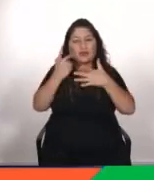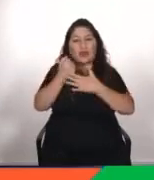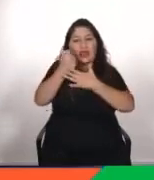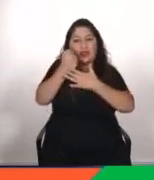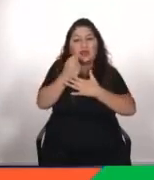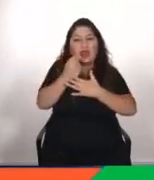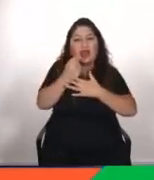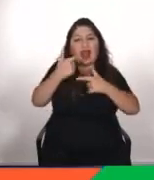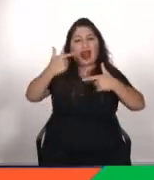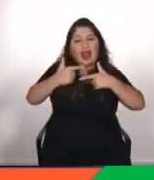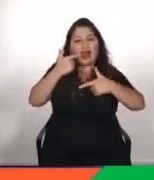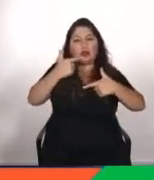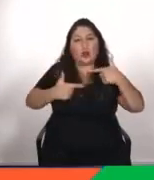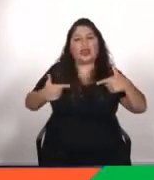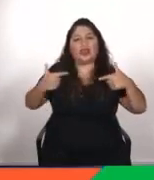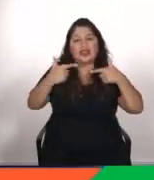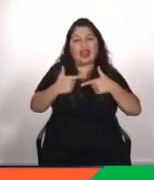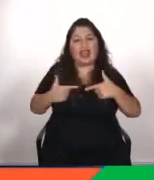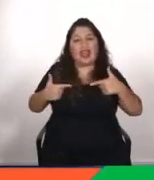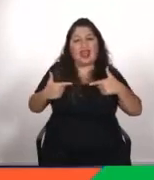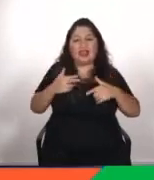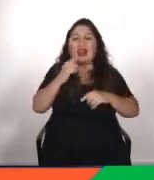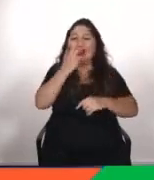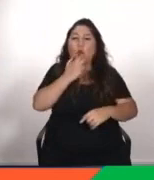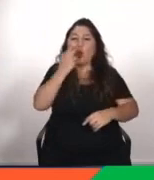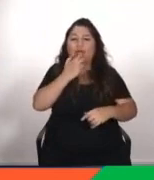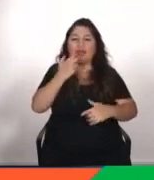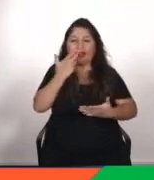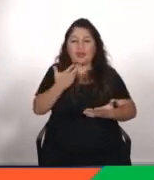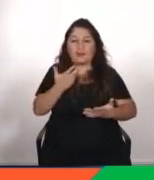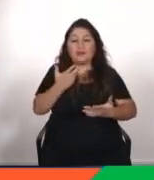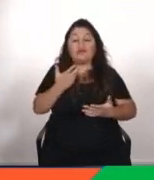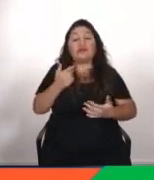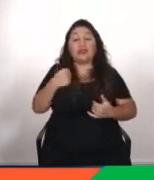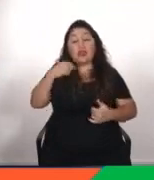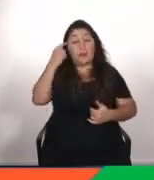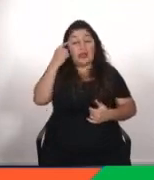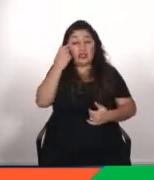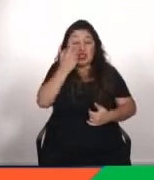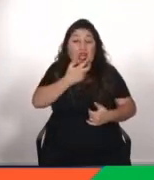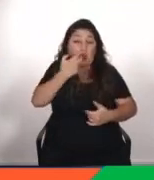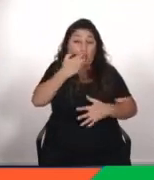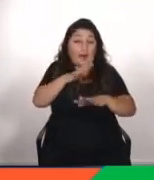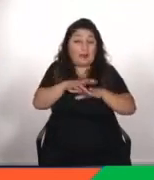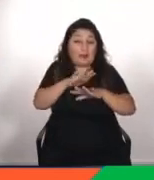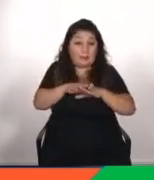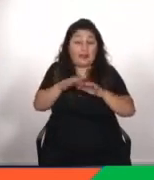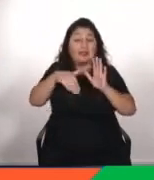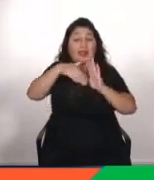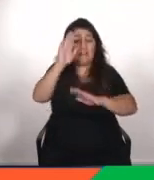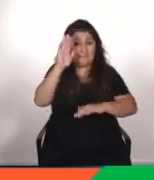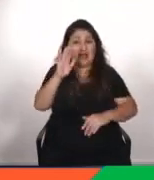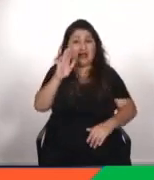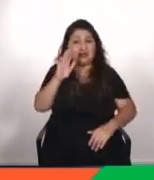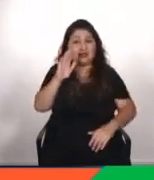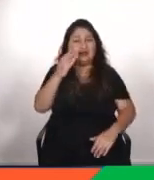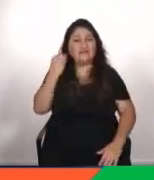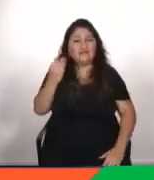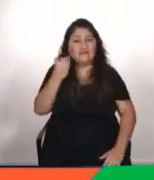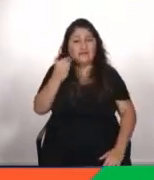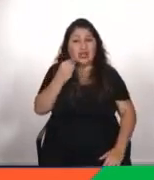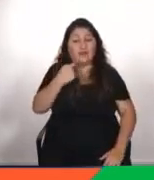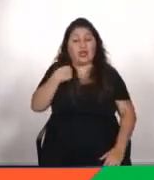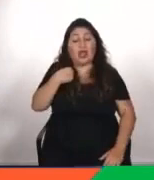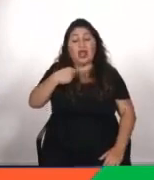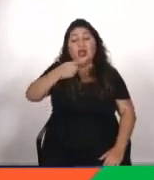lenguaje. Yo creo que sería el lenguaje de la matemática el más apropiado porque creo que de los lenguajes